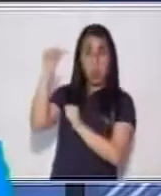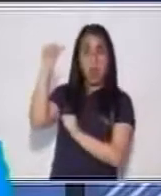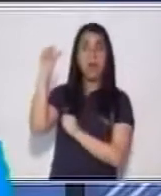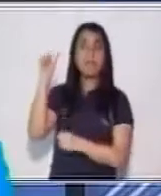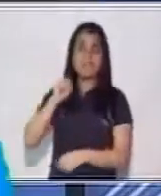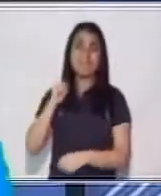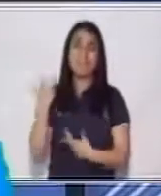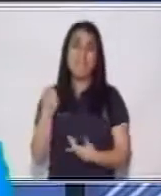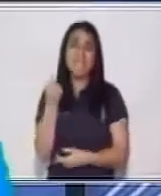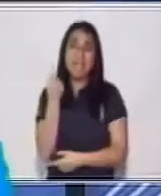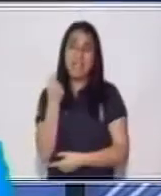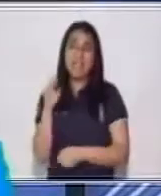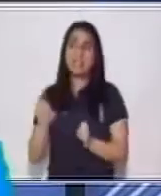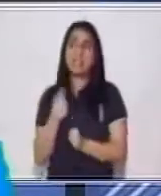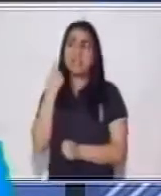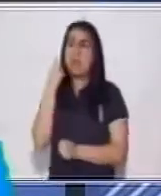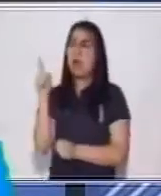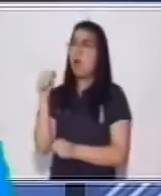1.73.